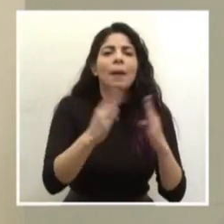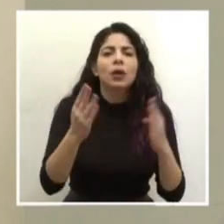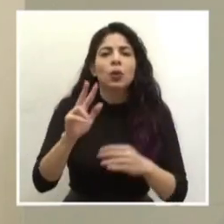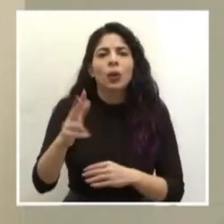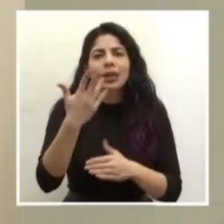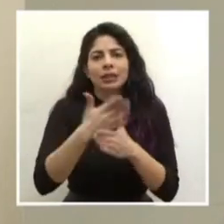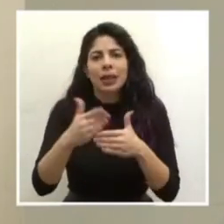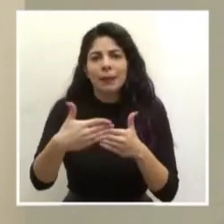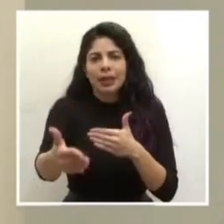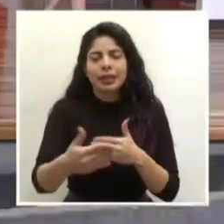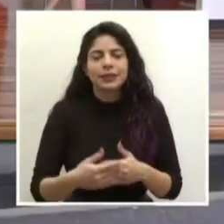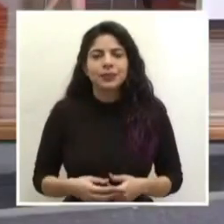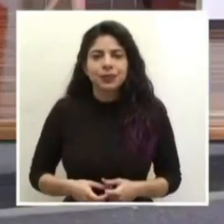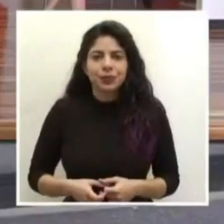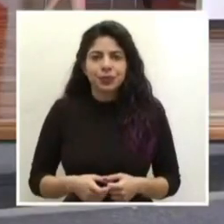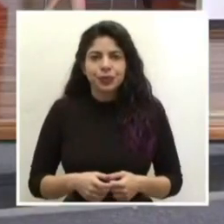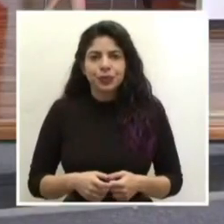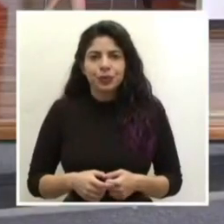tercera fase.